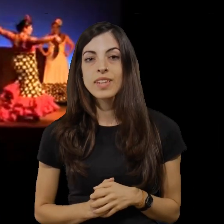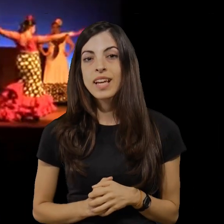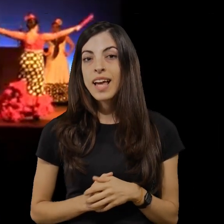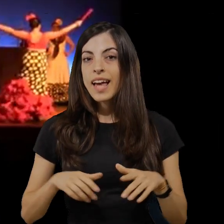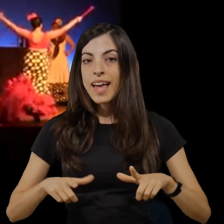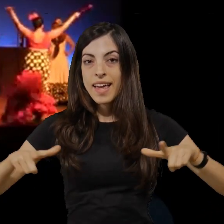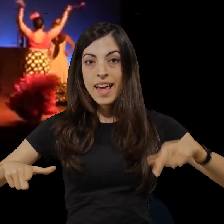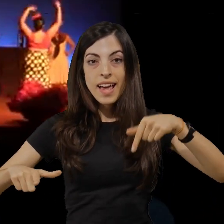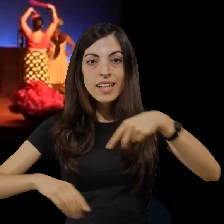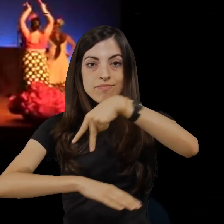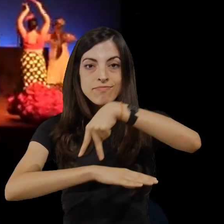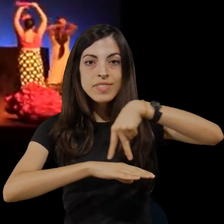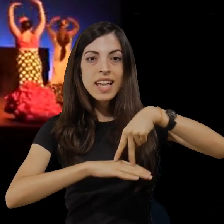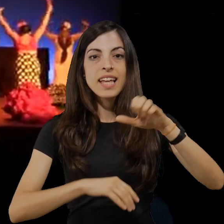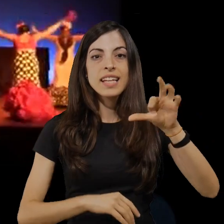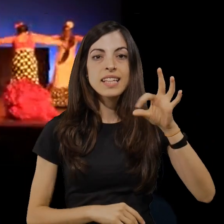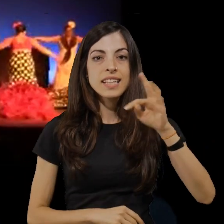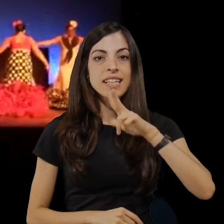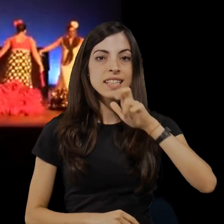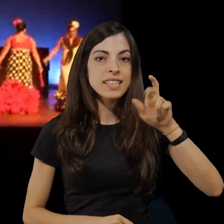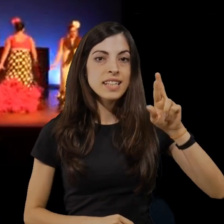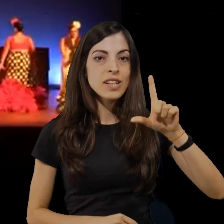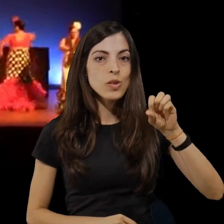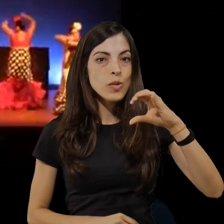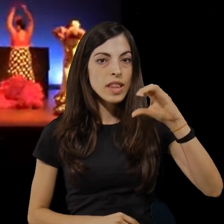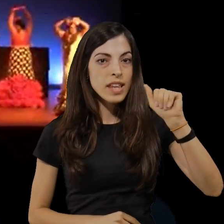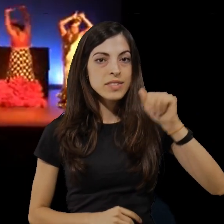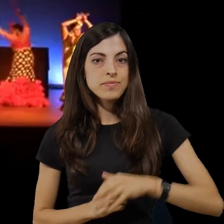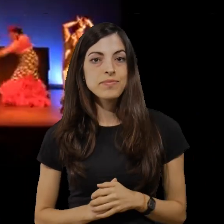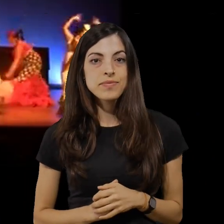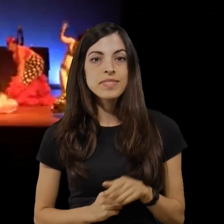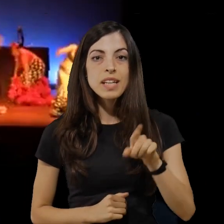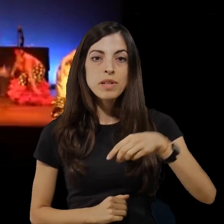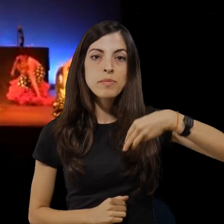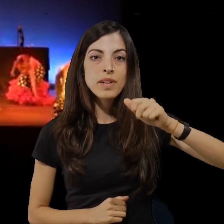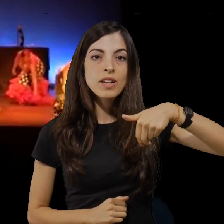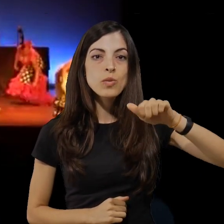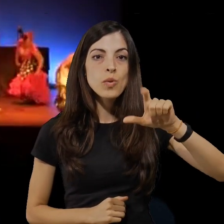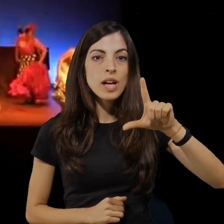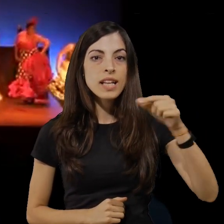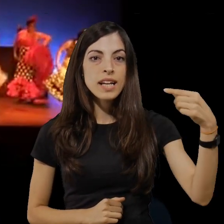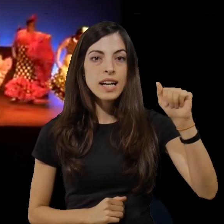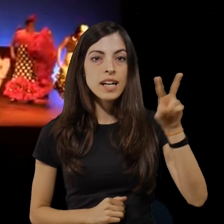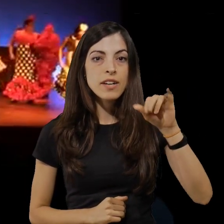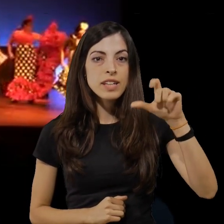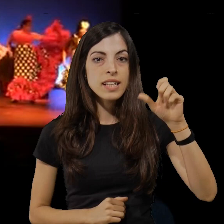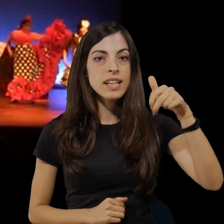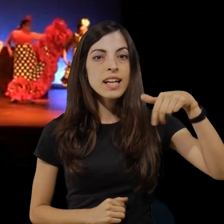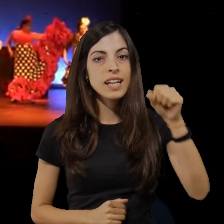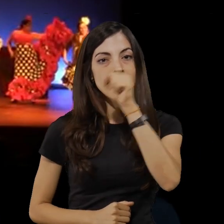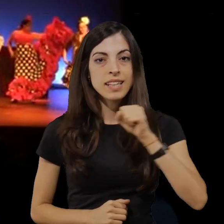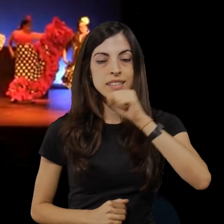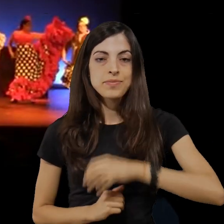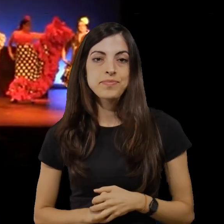Sobre el escenario estarán Esther Merino, Lucía Leiva y Manuel Gavilanijo, Alcante, Niño Sebe, David